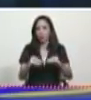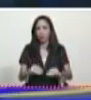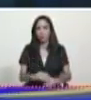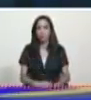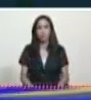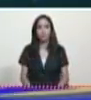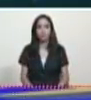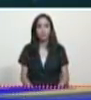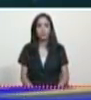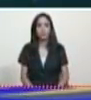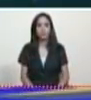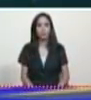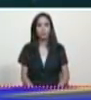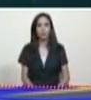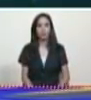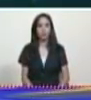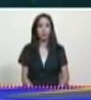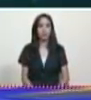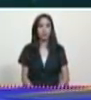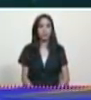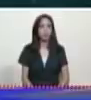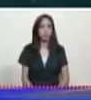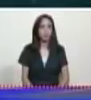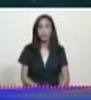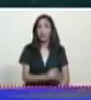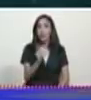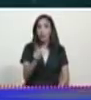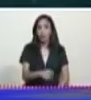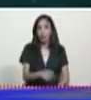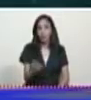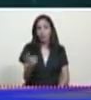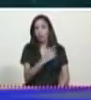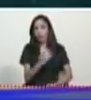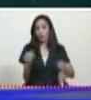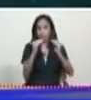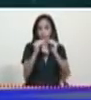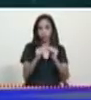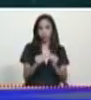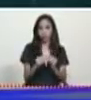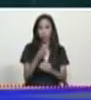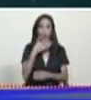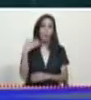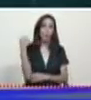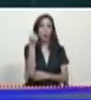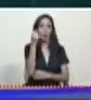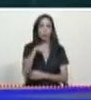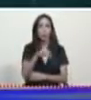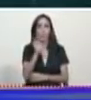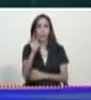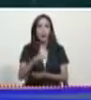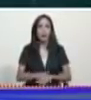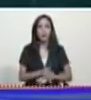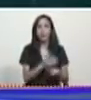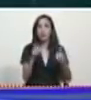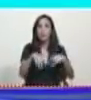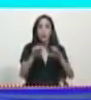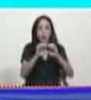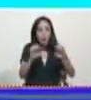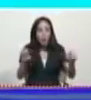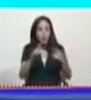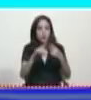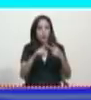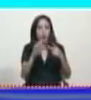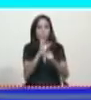y que en definitiva suma lo más grande que tenemos, que es la educación, la